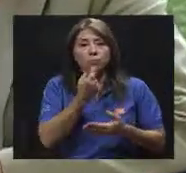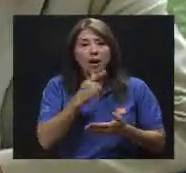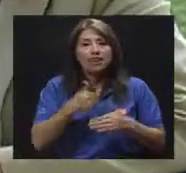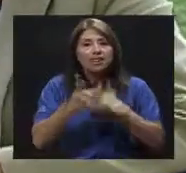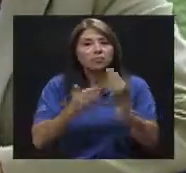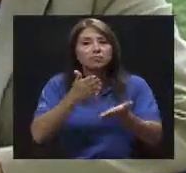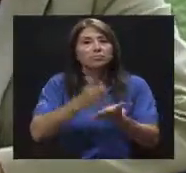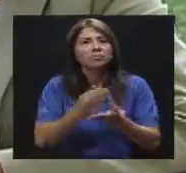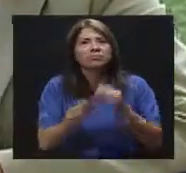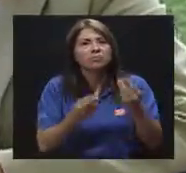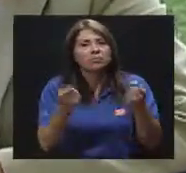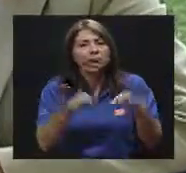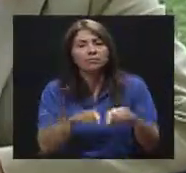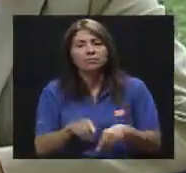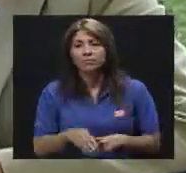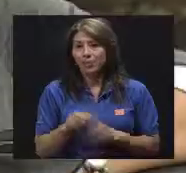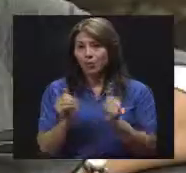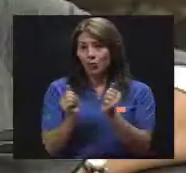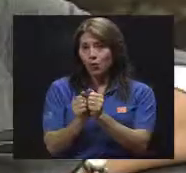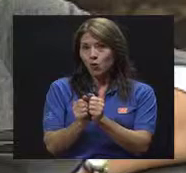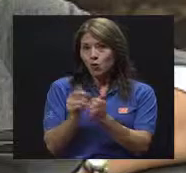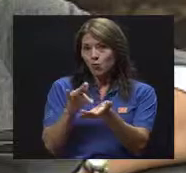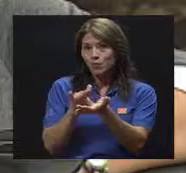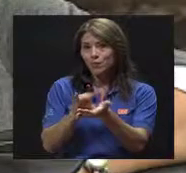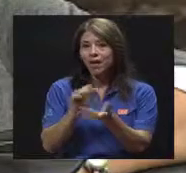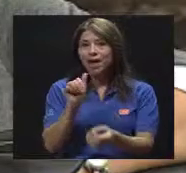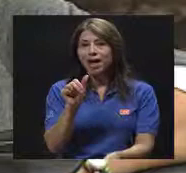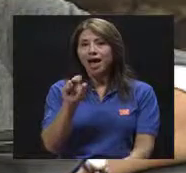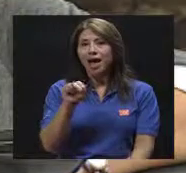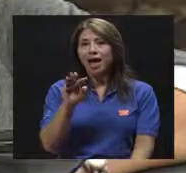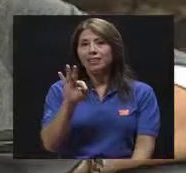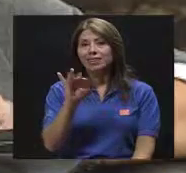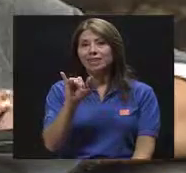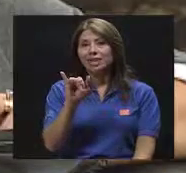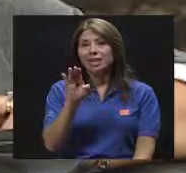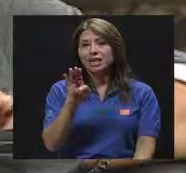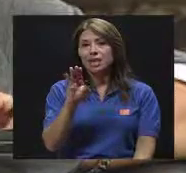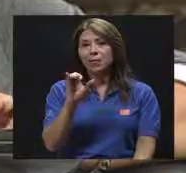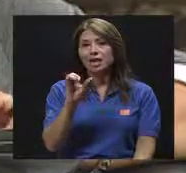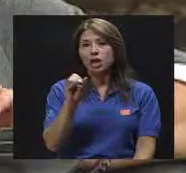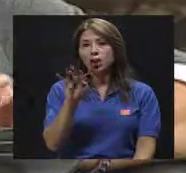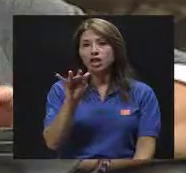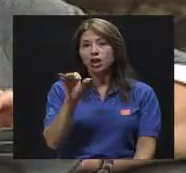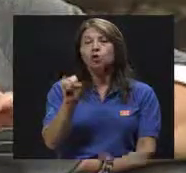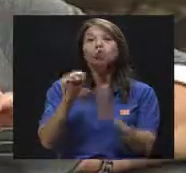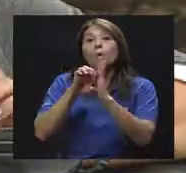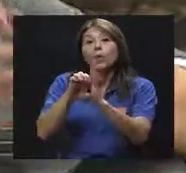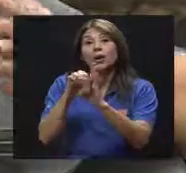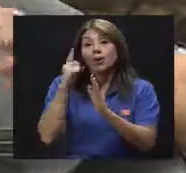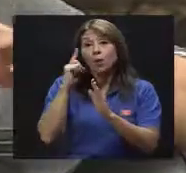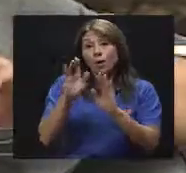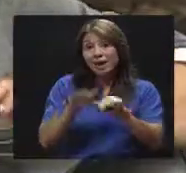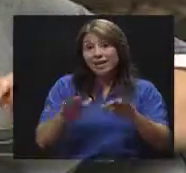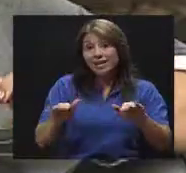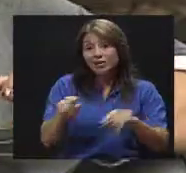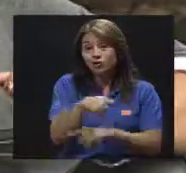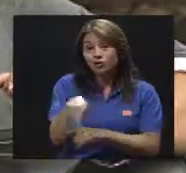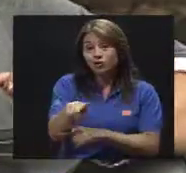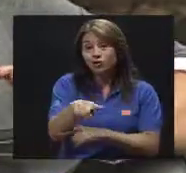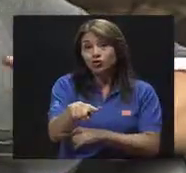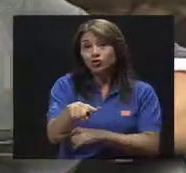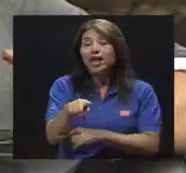pena retomarlo. Ok, con los antibióticos tenemos un detalle que, por ejemplo, la gran mayoría de los que son, por ejemplo, para niños, retomando el asunto con